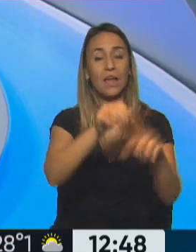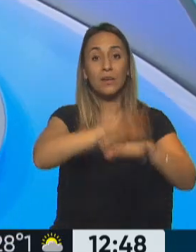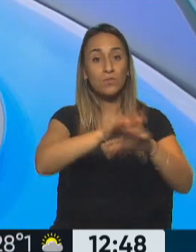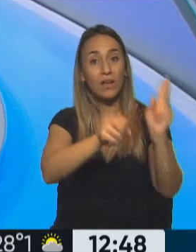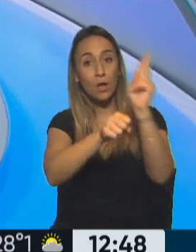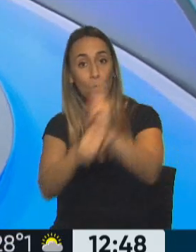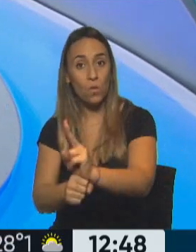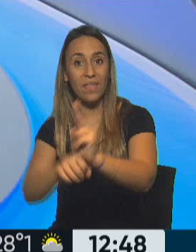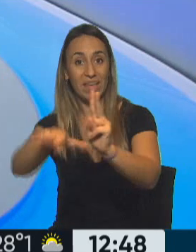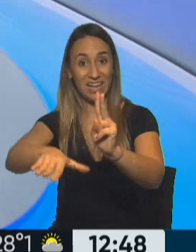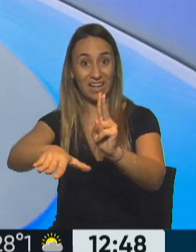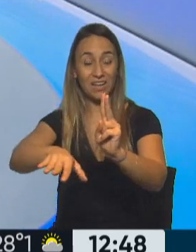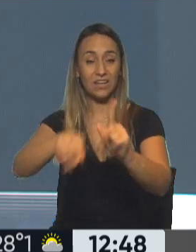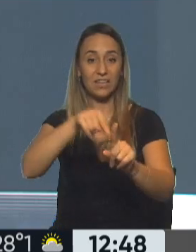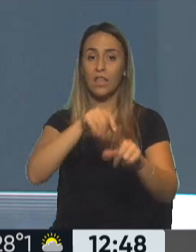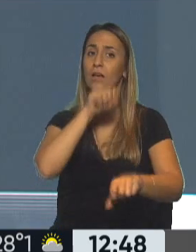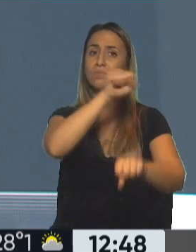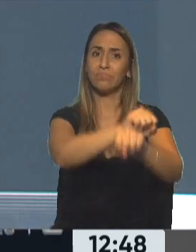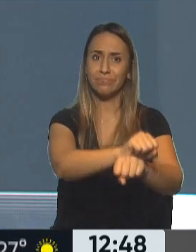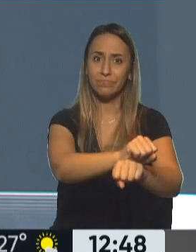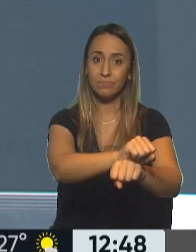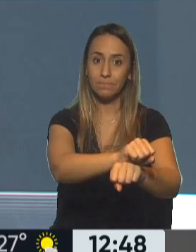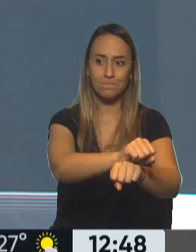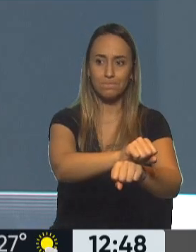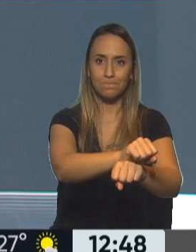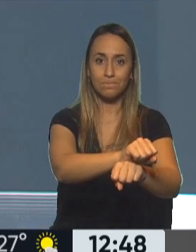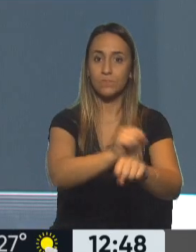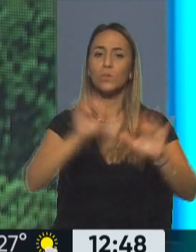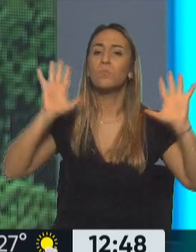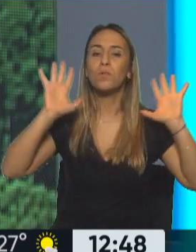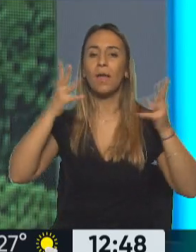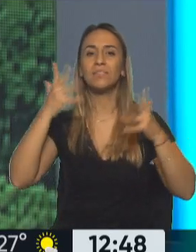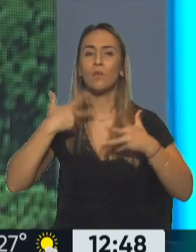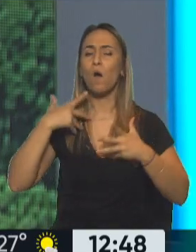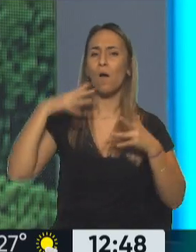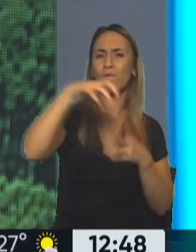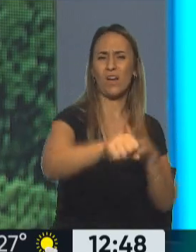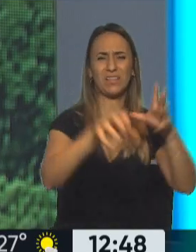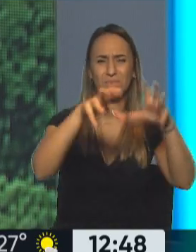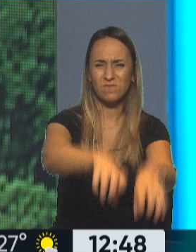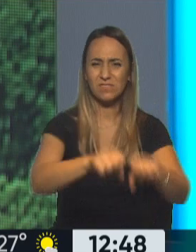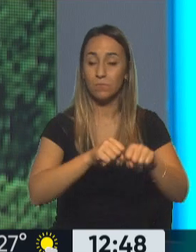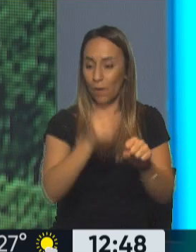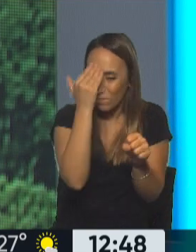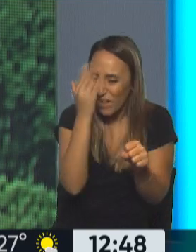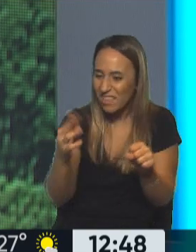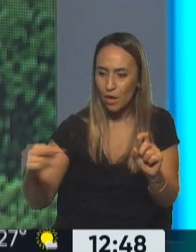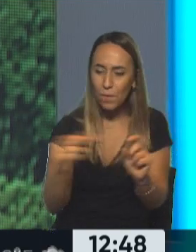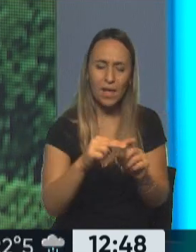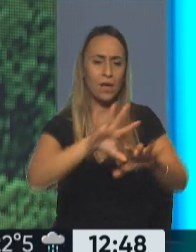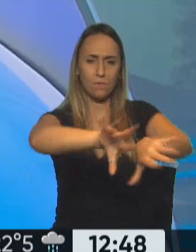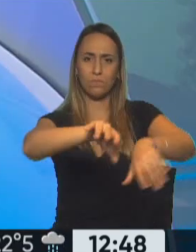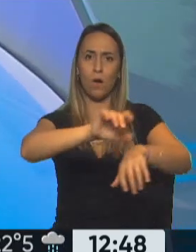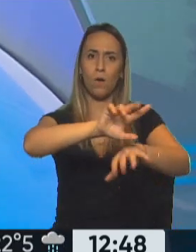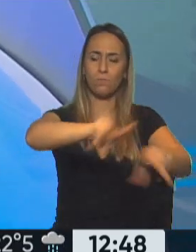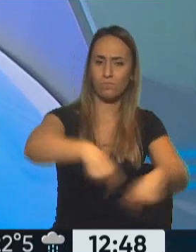nena o un nene, aunque no se use excesivamente la fuerza, no puedes reducir a alguien adelante de la niña. Claro. Tremendo, o de ¿no?